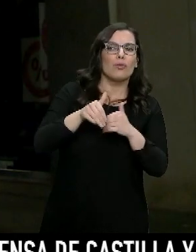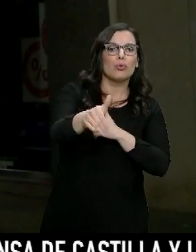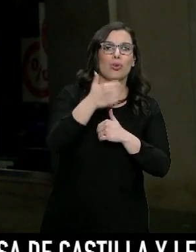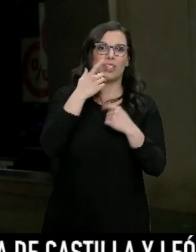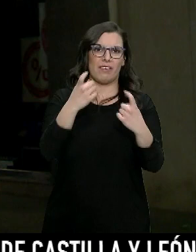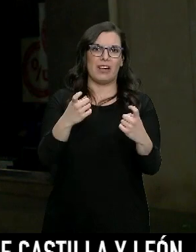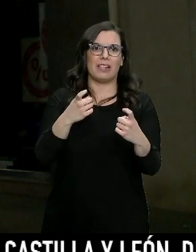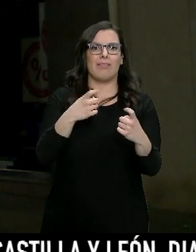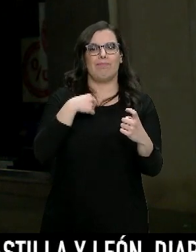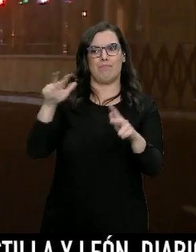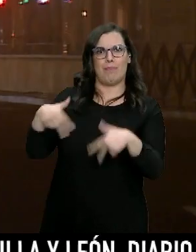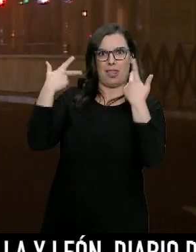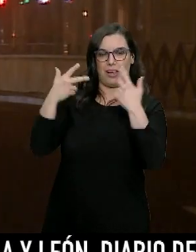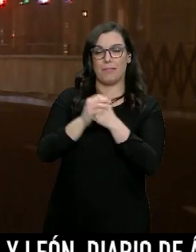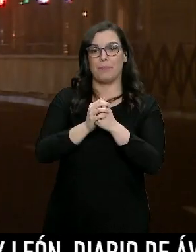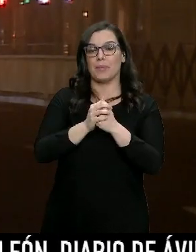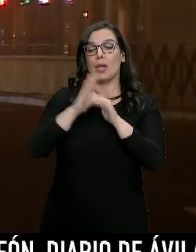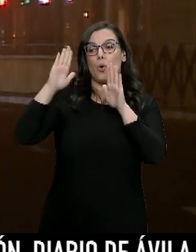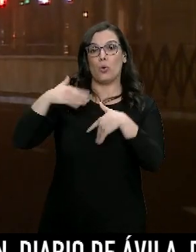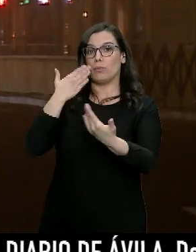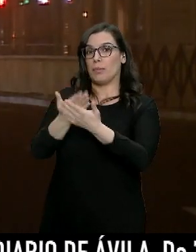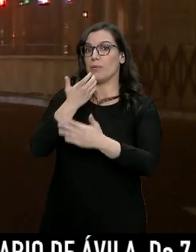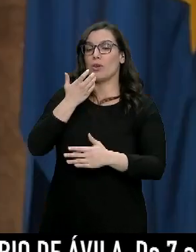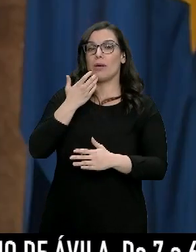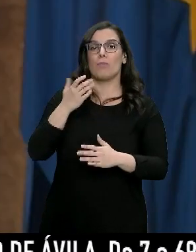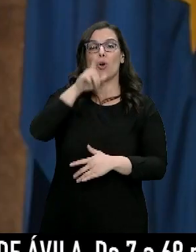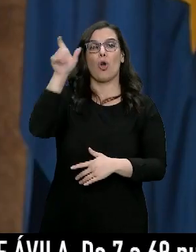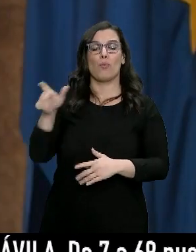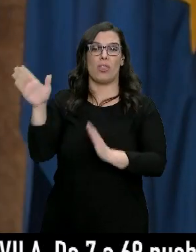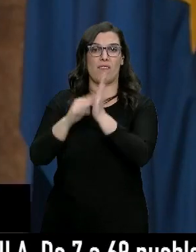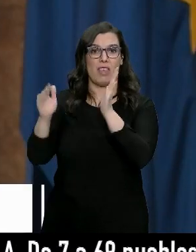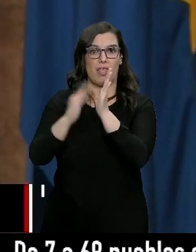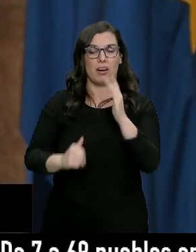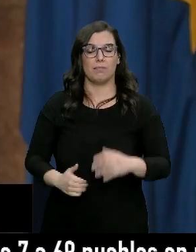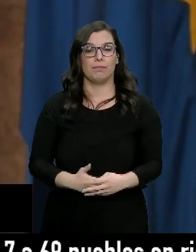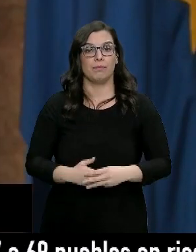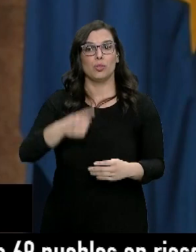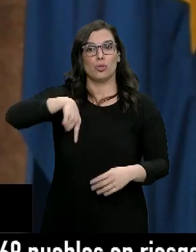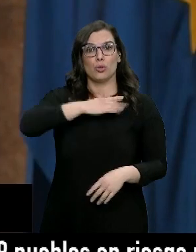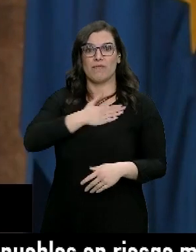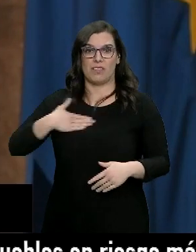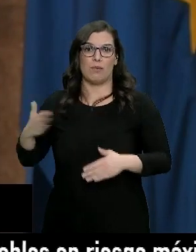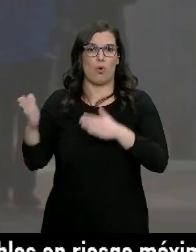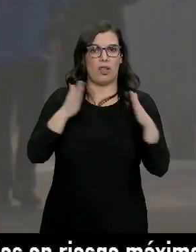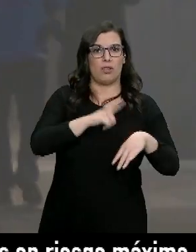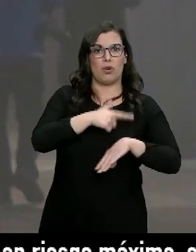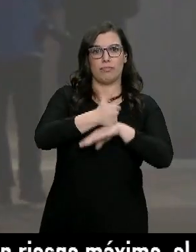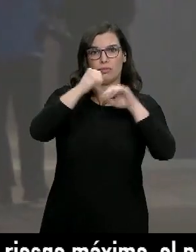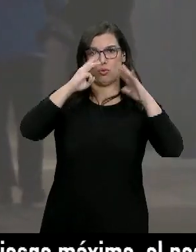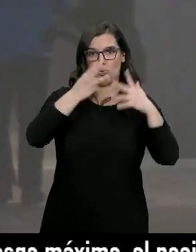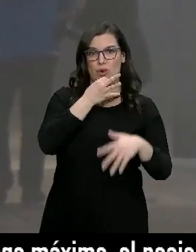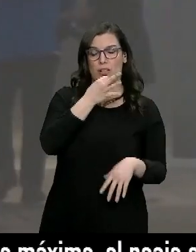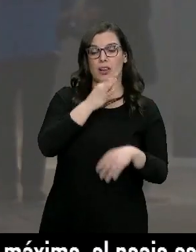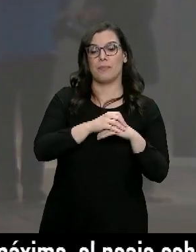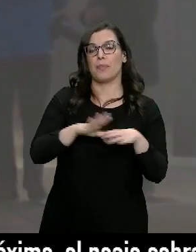fuera necesario. Una de las últimas en pedirlo, la Comunidad Valenciana. Nuestra voluntad es adelantarlo a las 8 de la tarde. Mientras